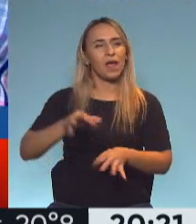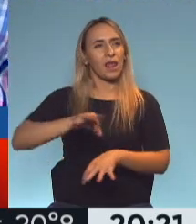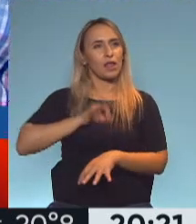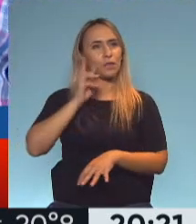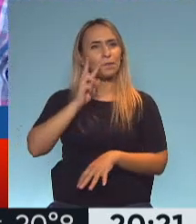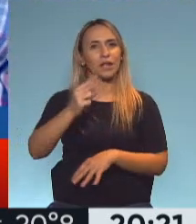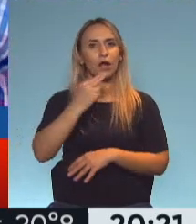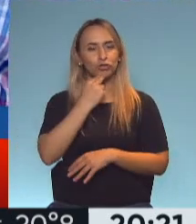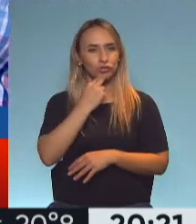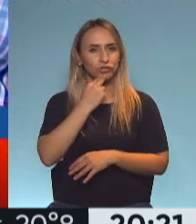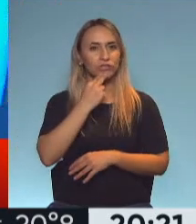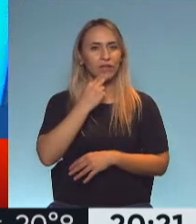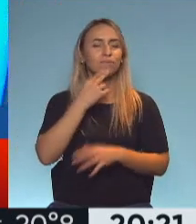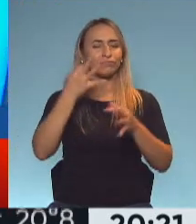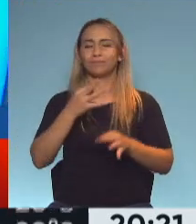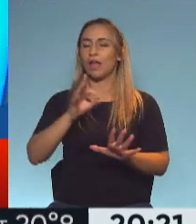2007,